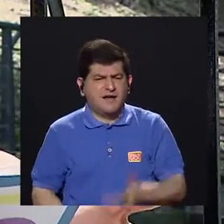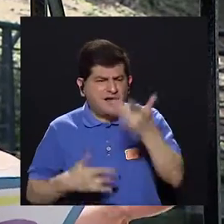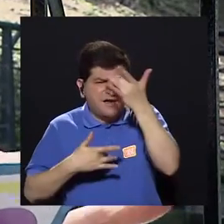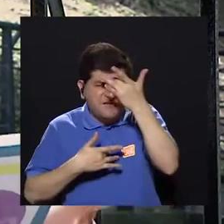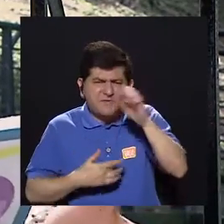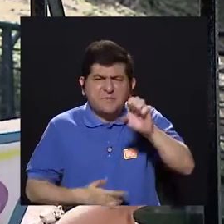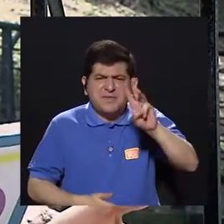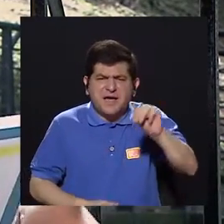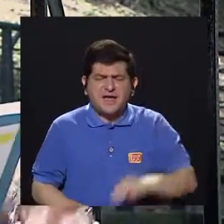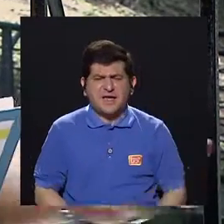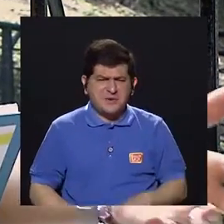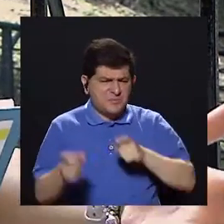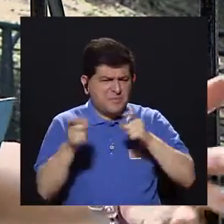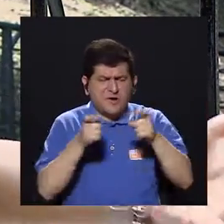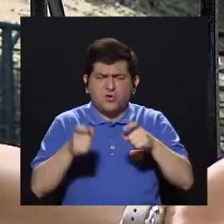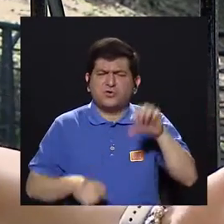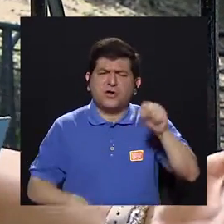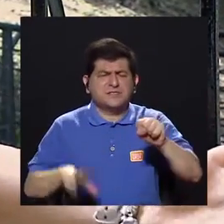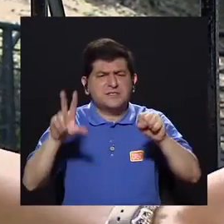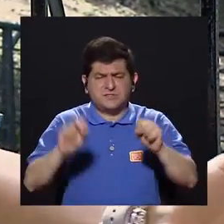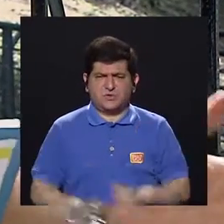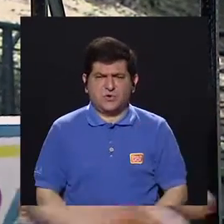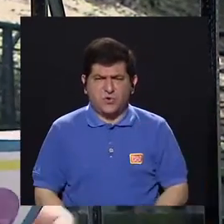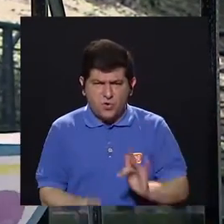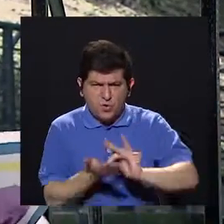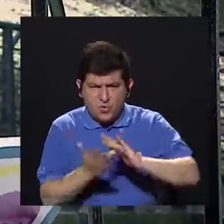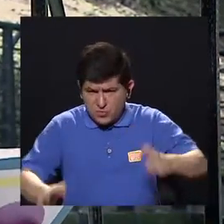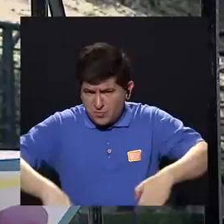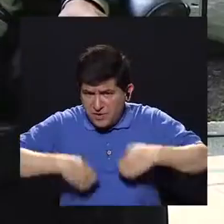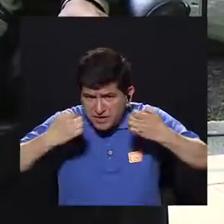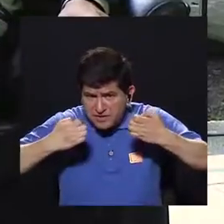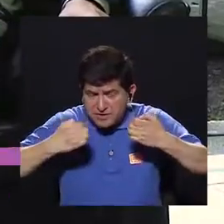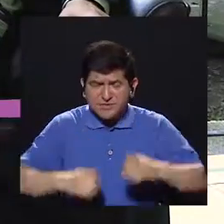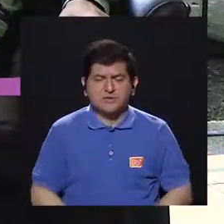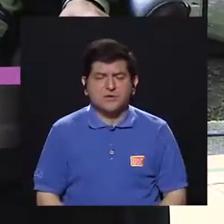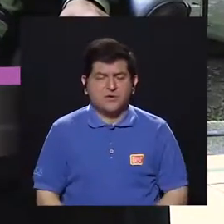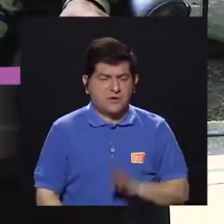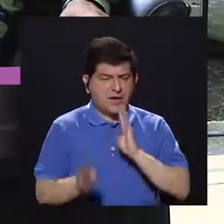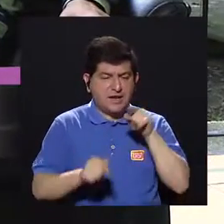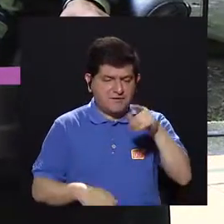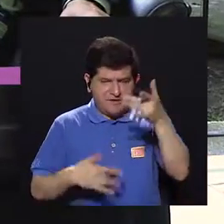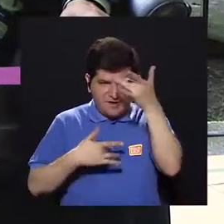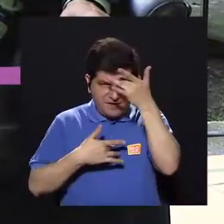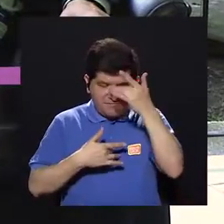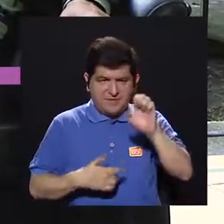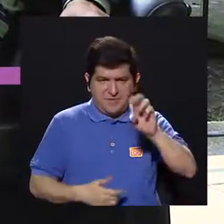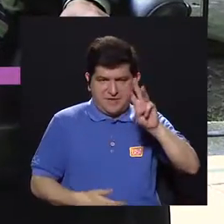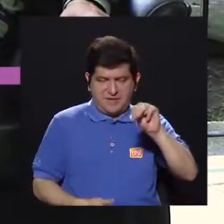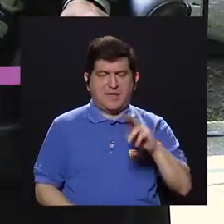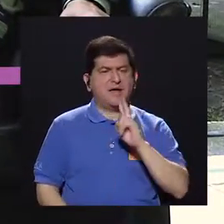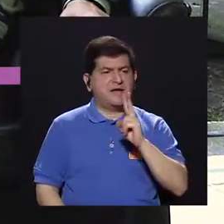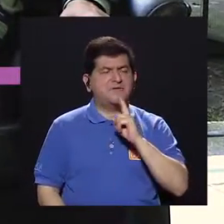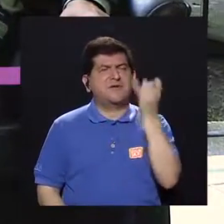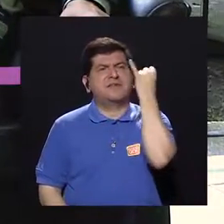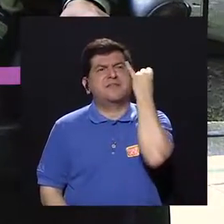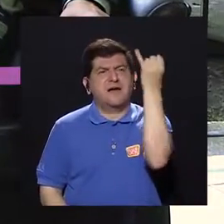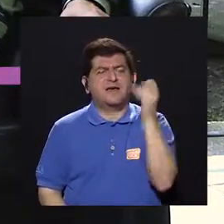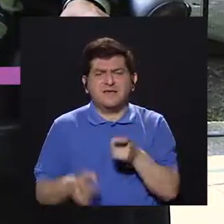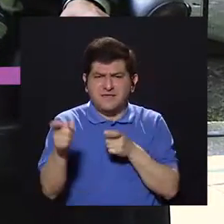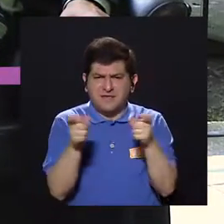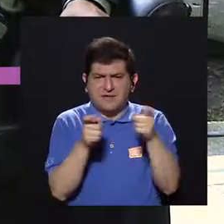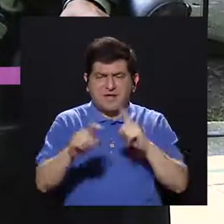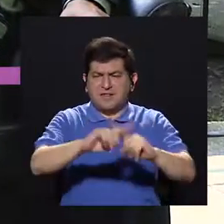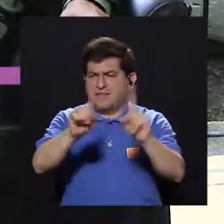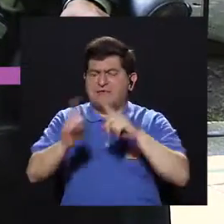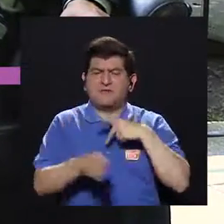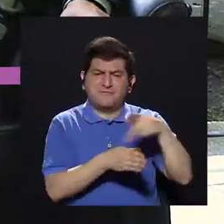controla? ¿Cómo se controla? ¿Hay terapia, medicamentos? Okay. Cuando uno habla de la esclerosis múltiple, es cierto que es un